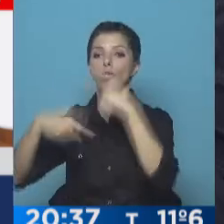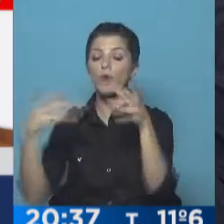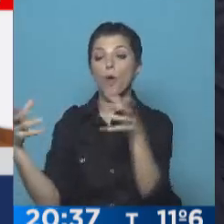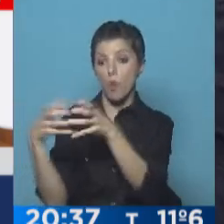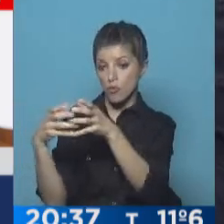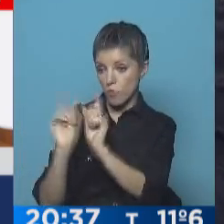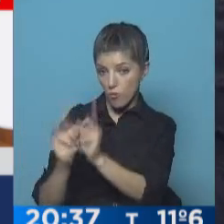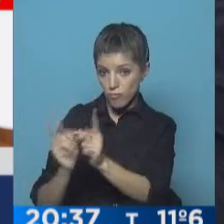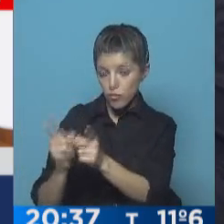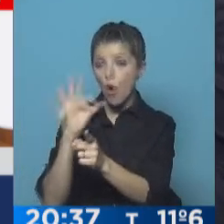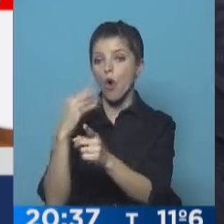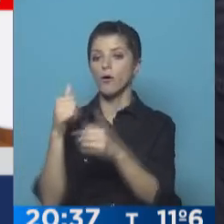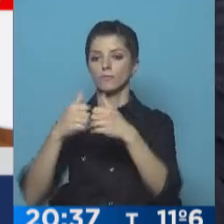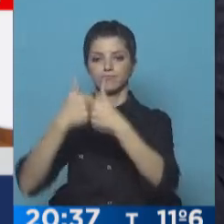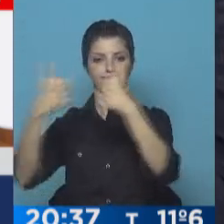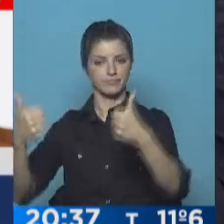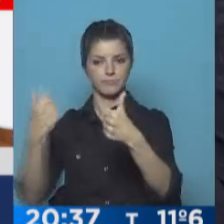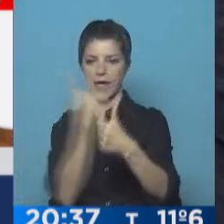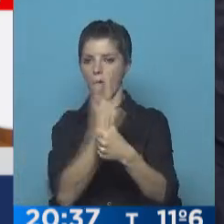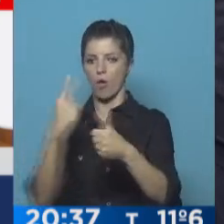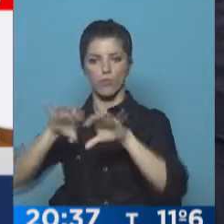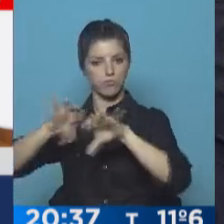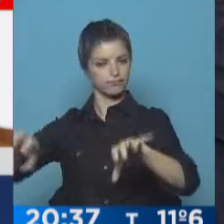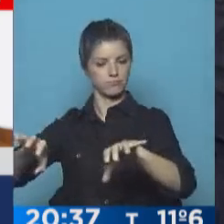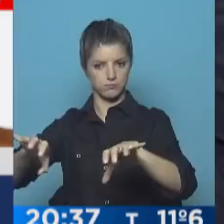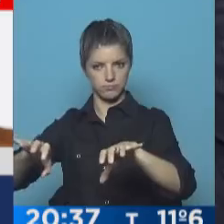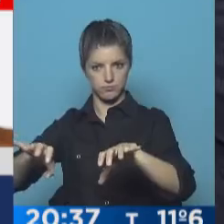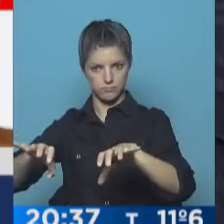o cada uno seguirá los factores